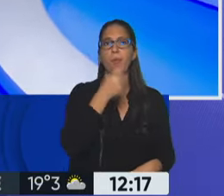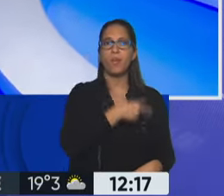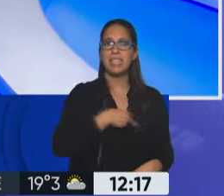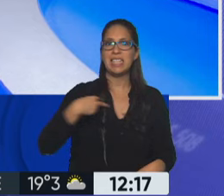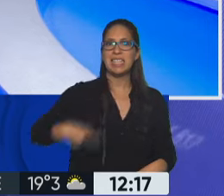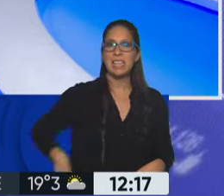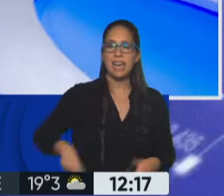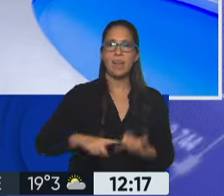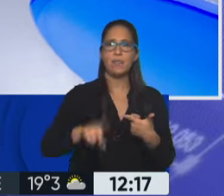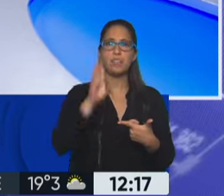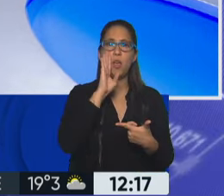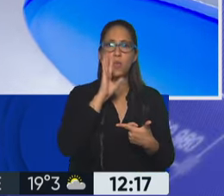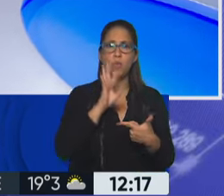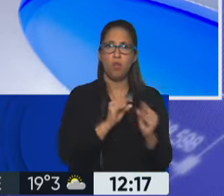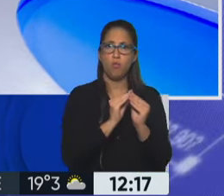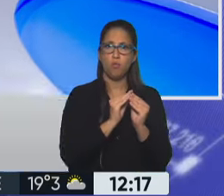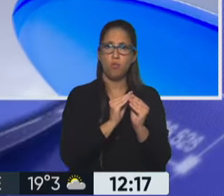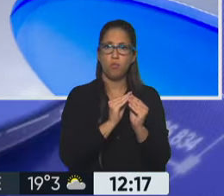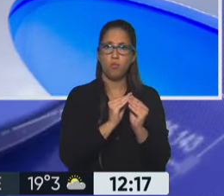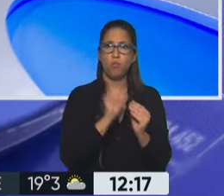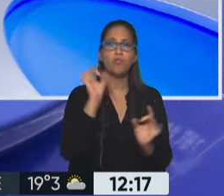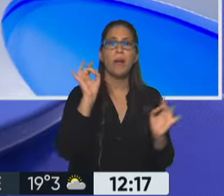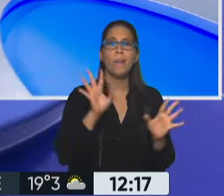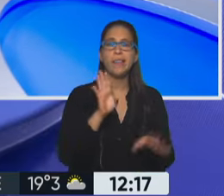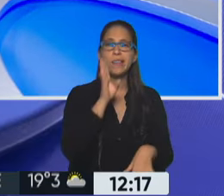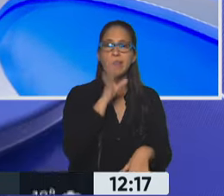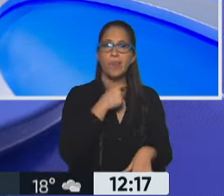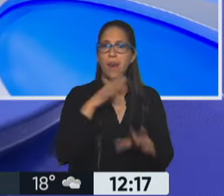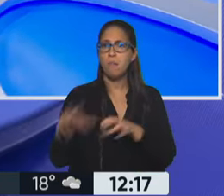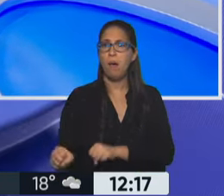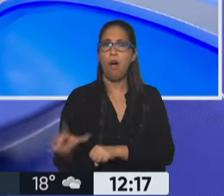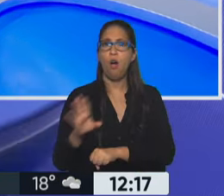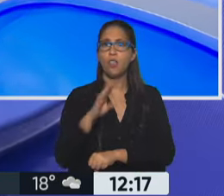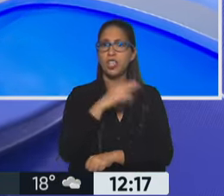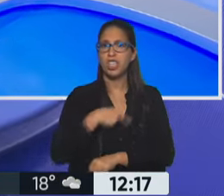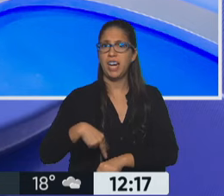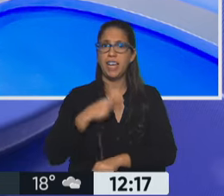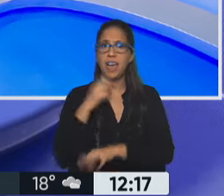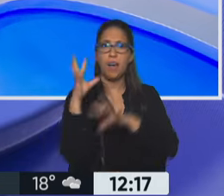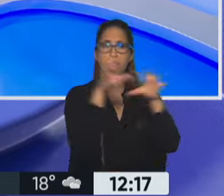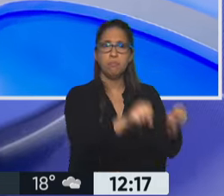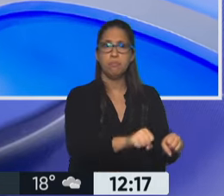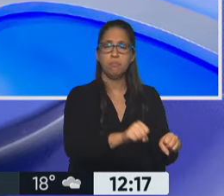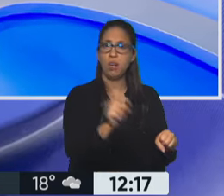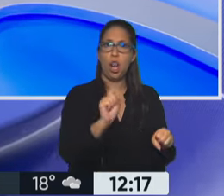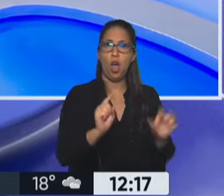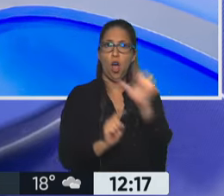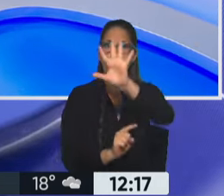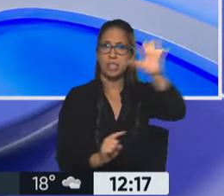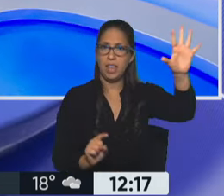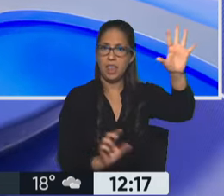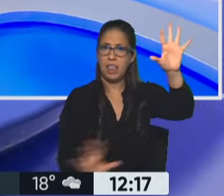Estados Unidos no es solo un problema de dominación global de los Estados Unidos o china sino que no es solo Estados Unidos es occidente que está